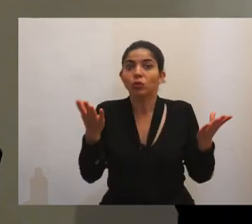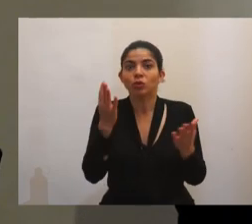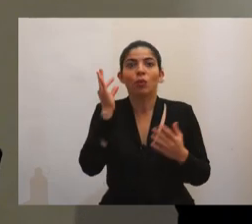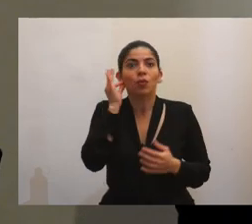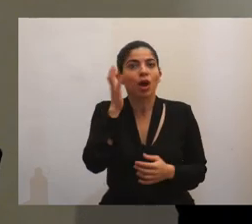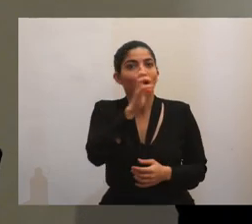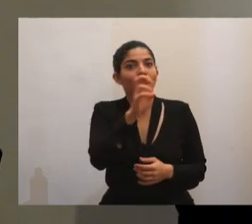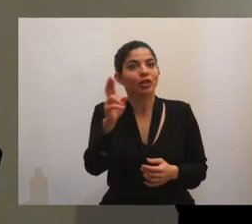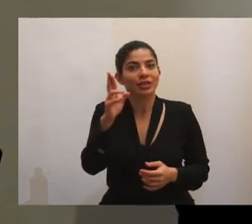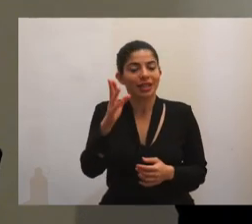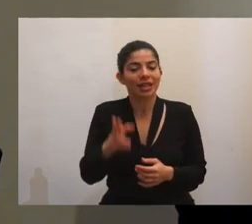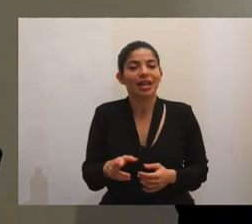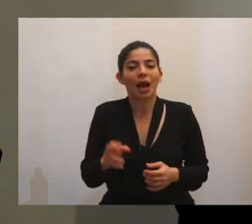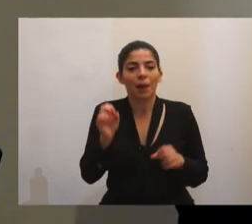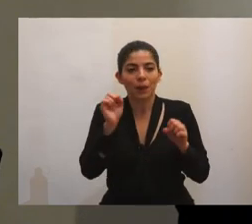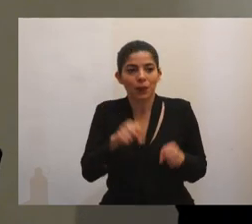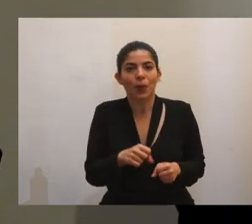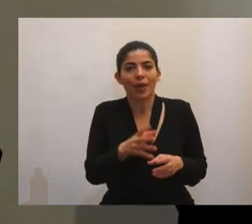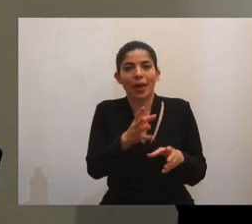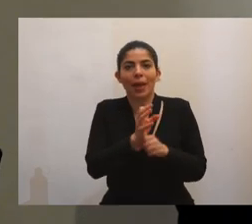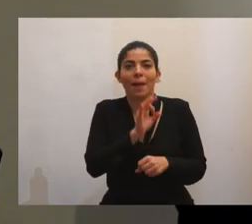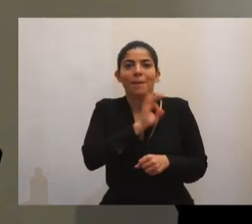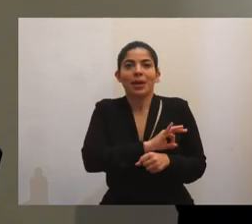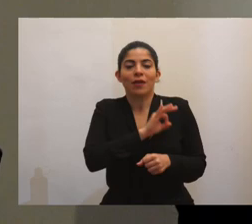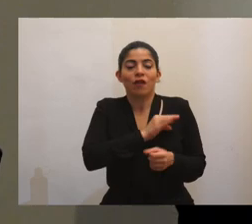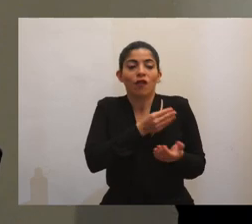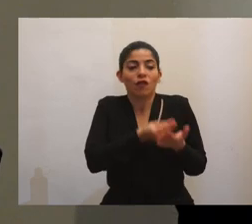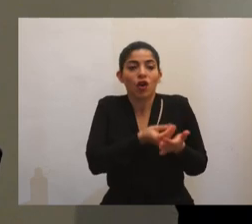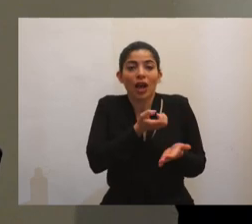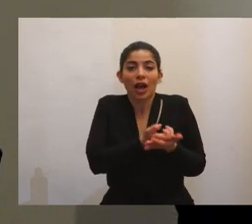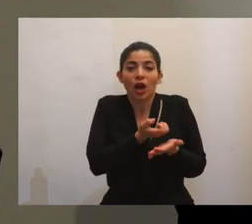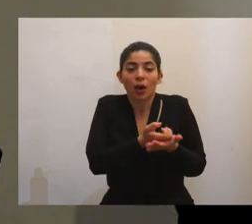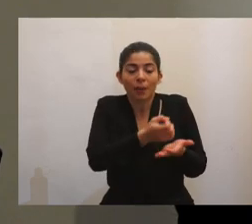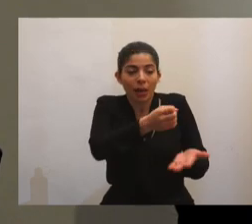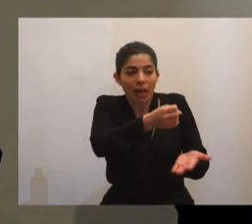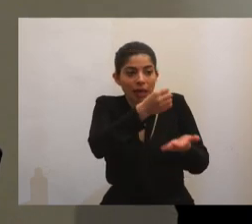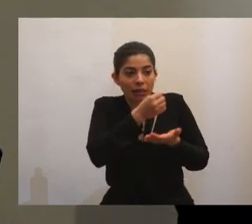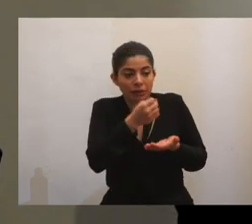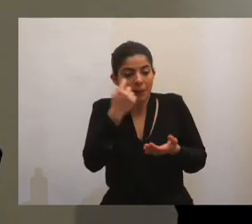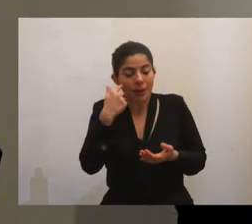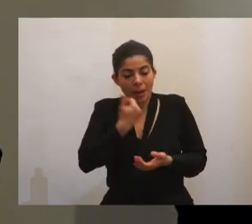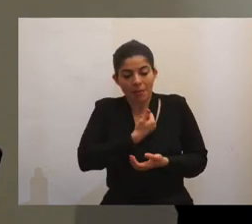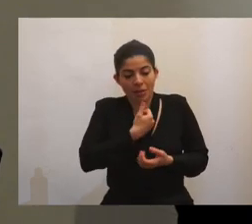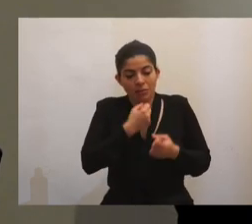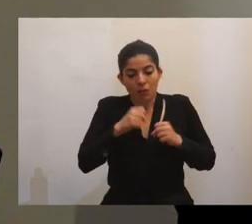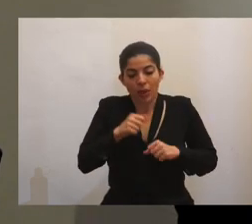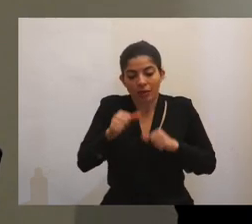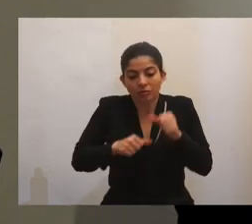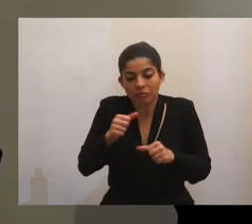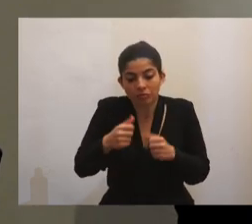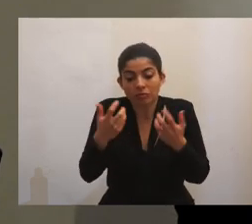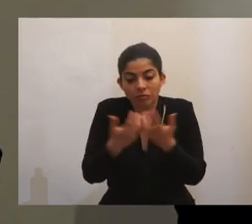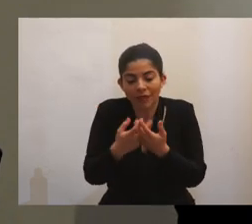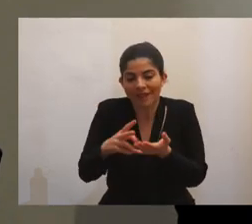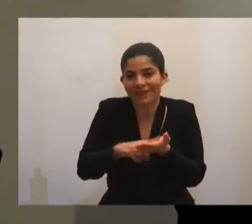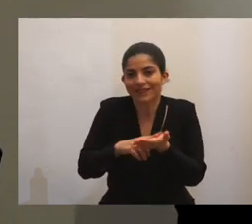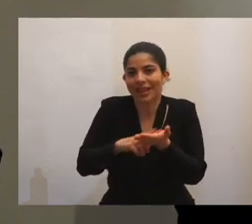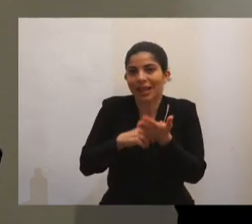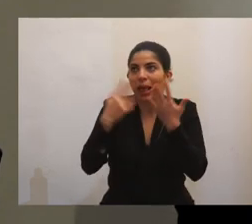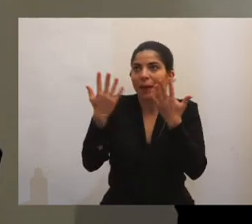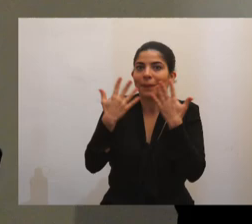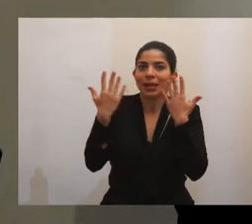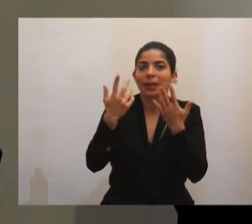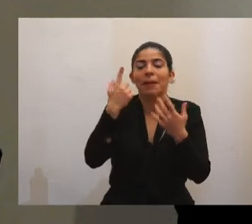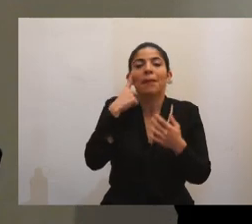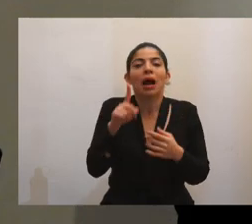Costa Rica accediendo a recursos financieros para tener emprendimientos verdes, para